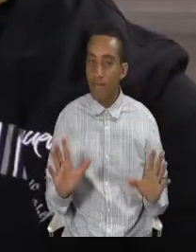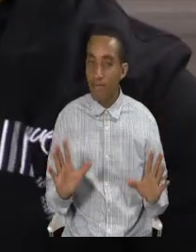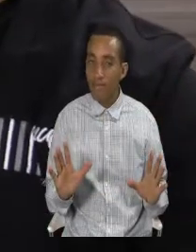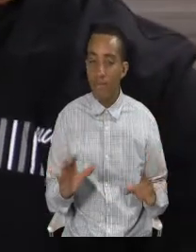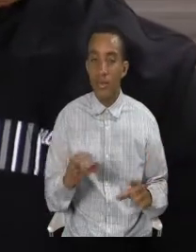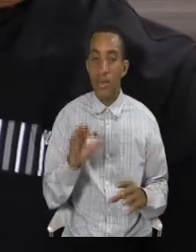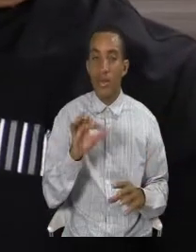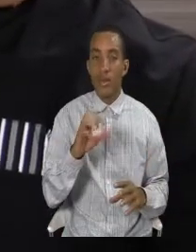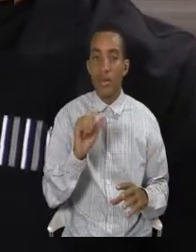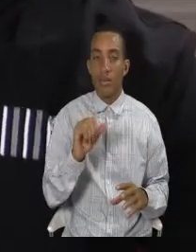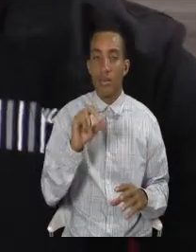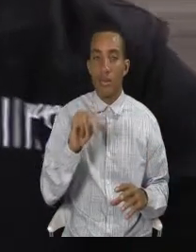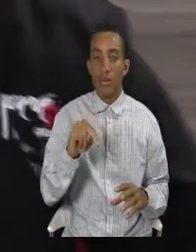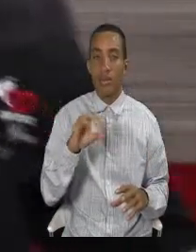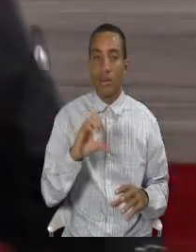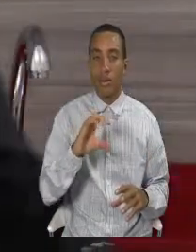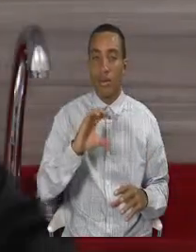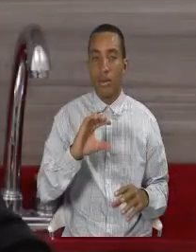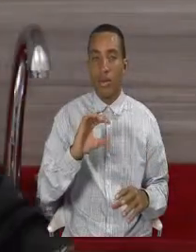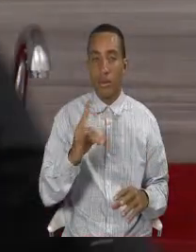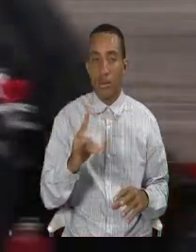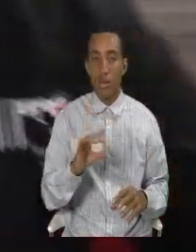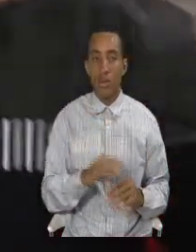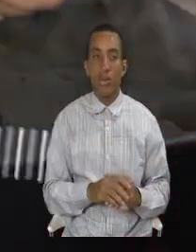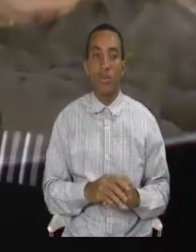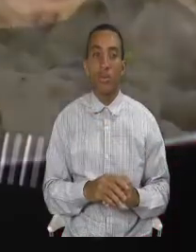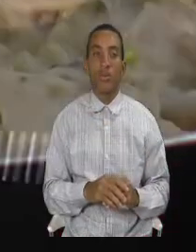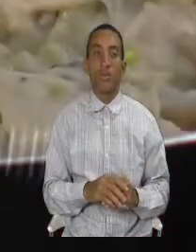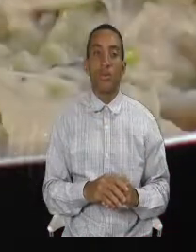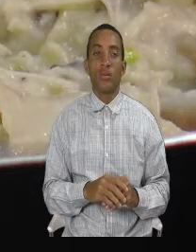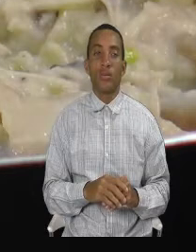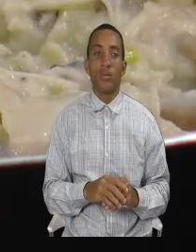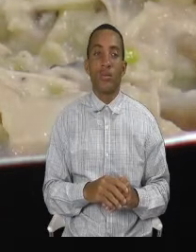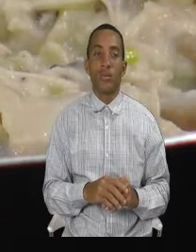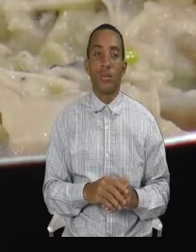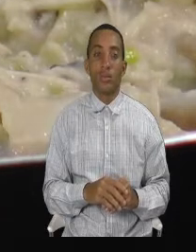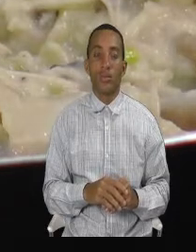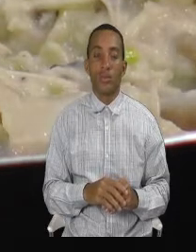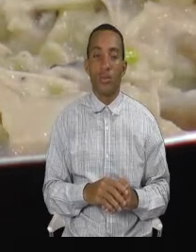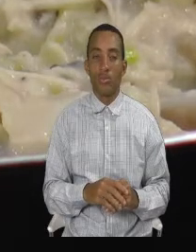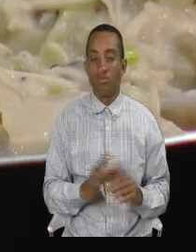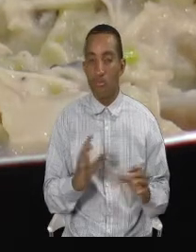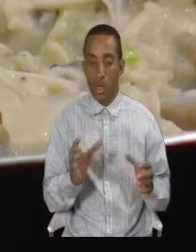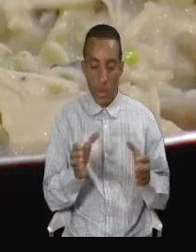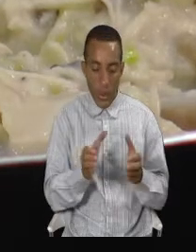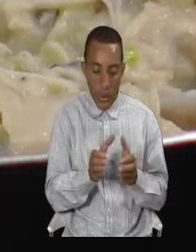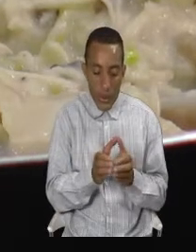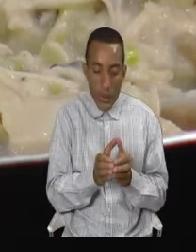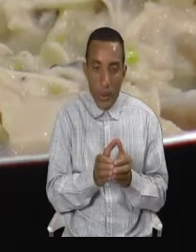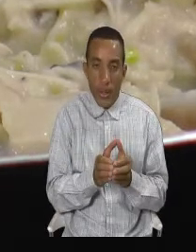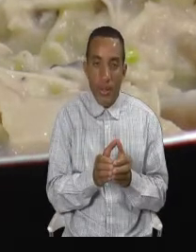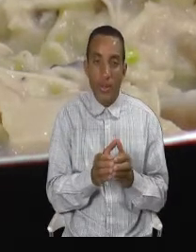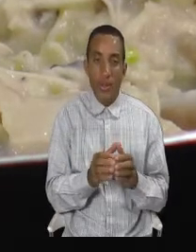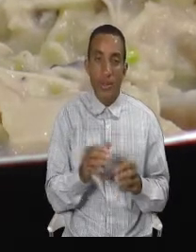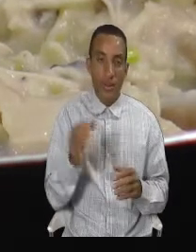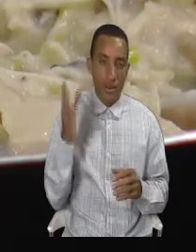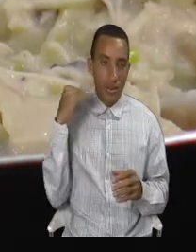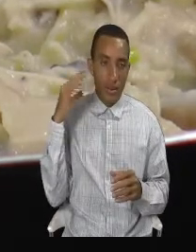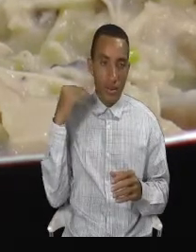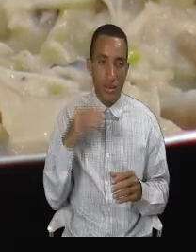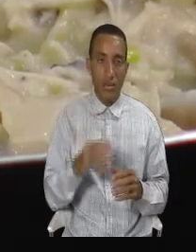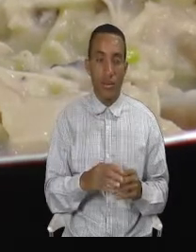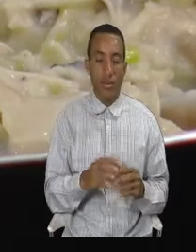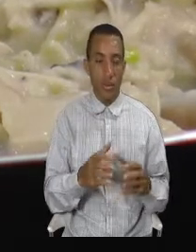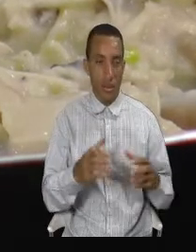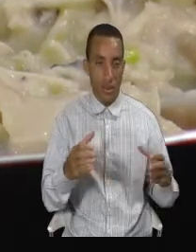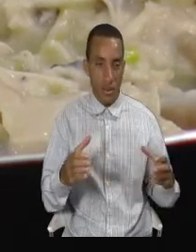panecú, mini panecú, podríamos decirlo. Pequeñitos, que hicimos varios. Esto ya es un plato